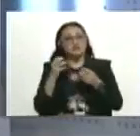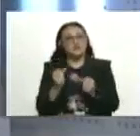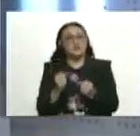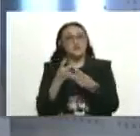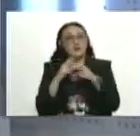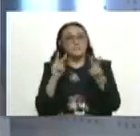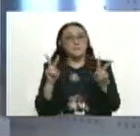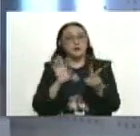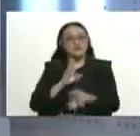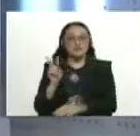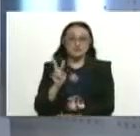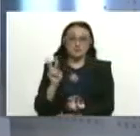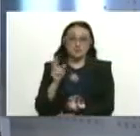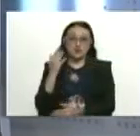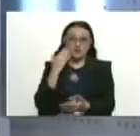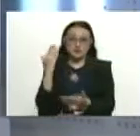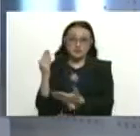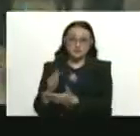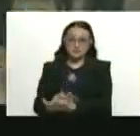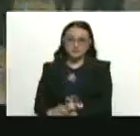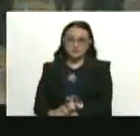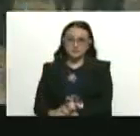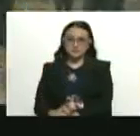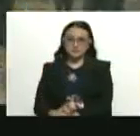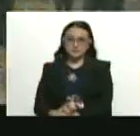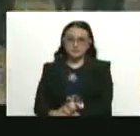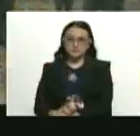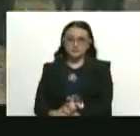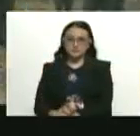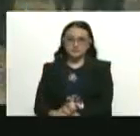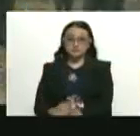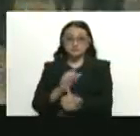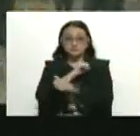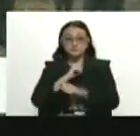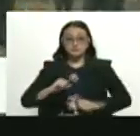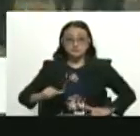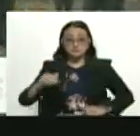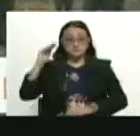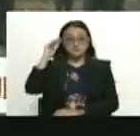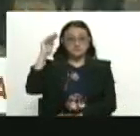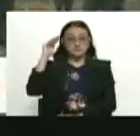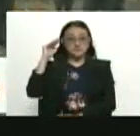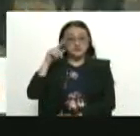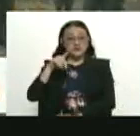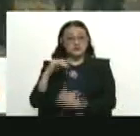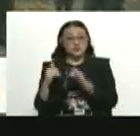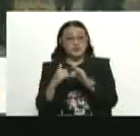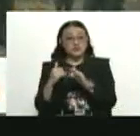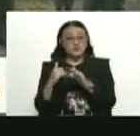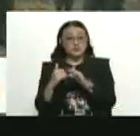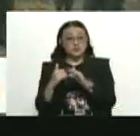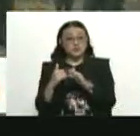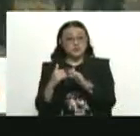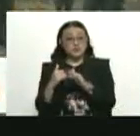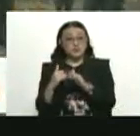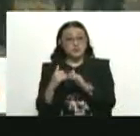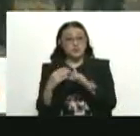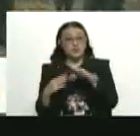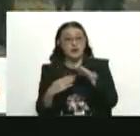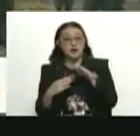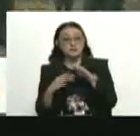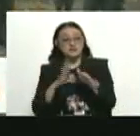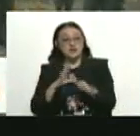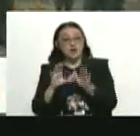paz de nuestra patria. La Fuerza Armada Nacional Bolivariana es una institución monolítica que tiene sus bases sólidas en